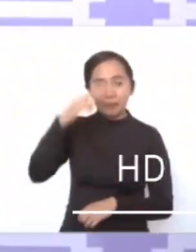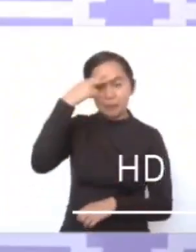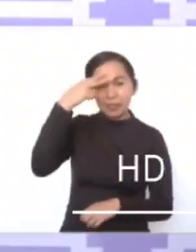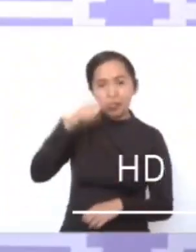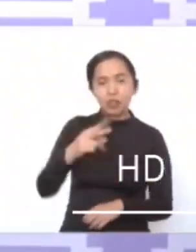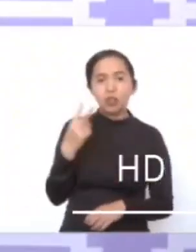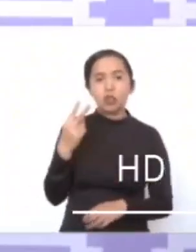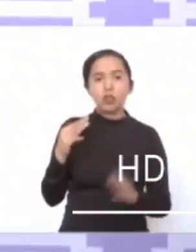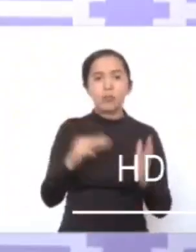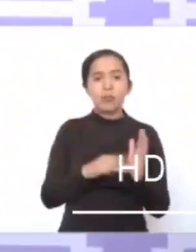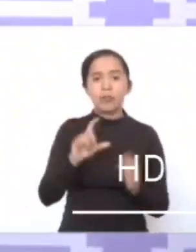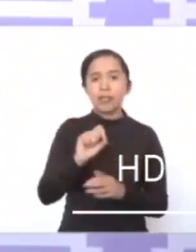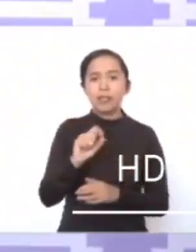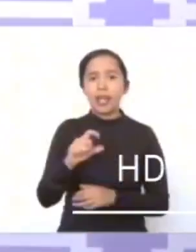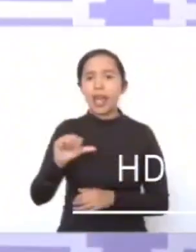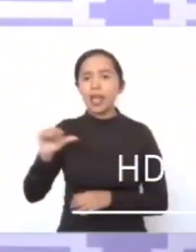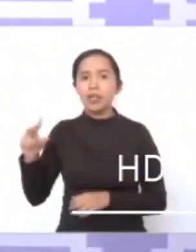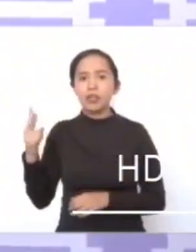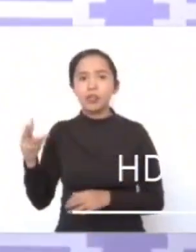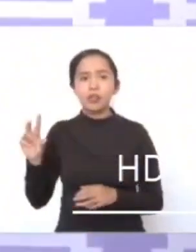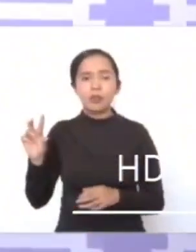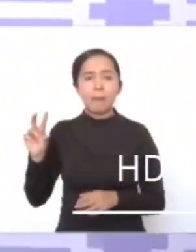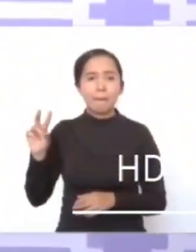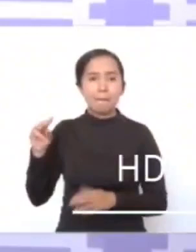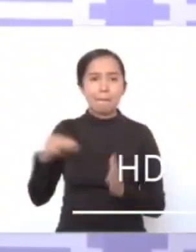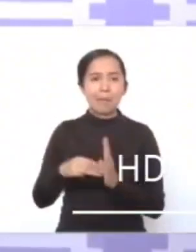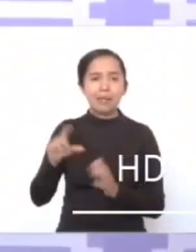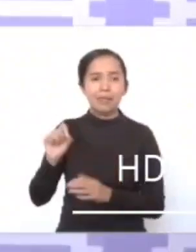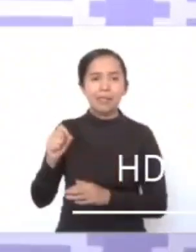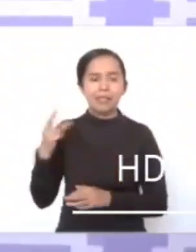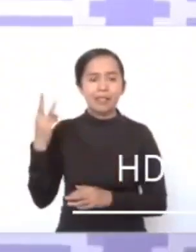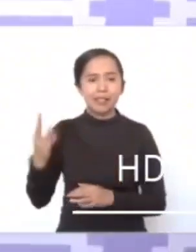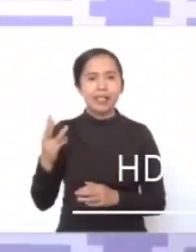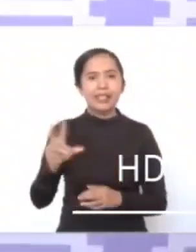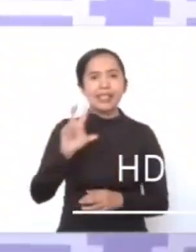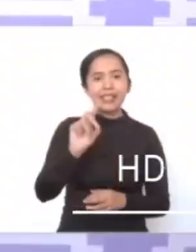y 2023 de un menos